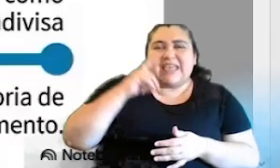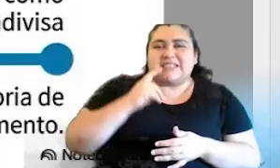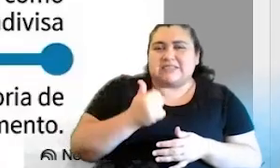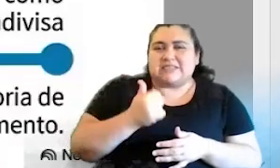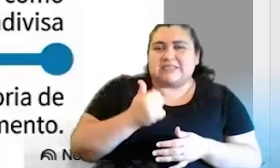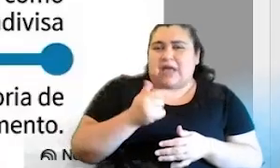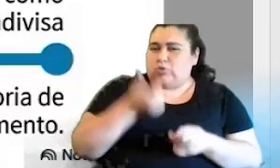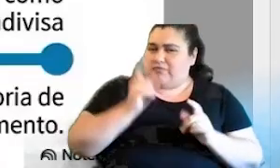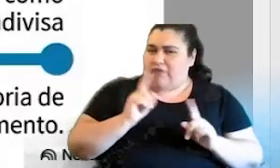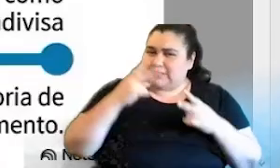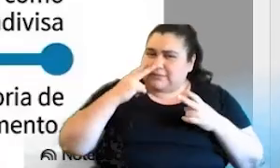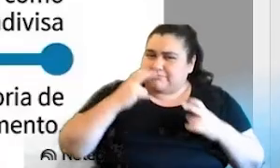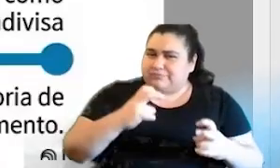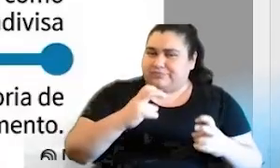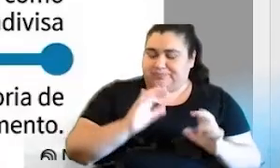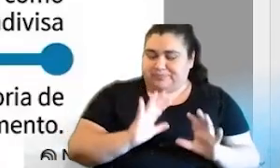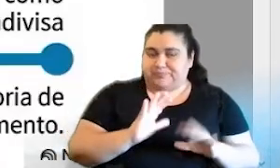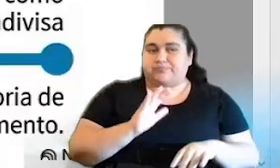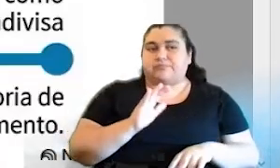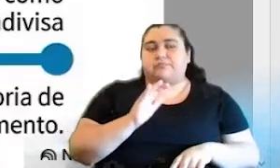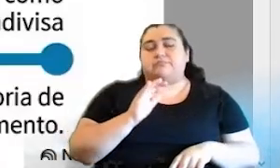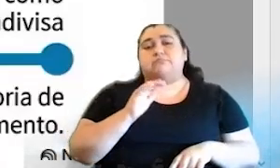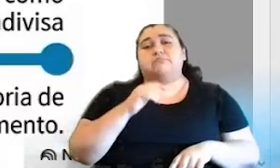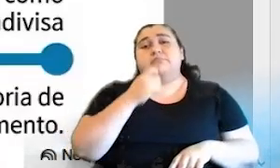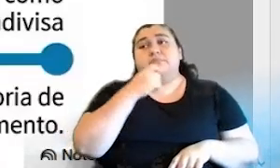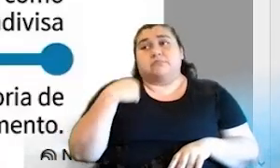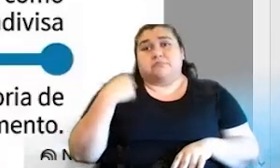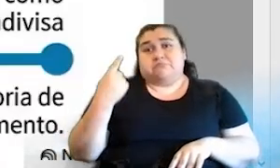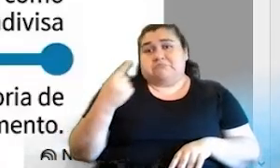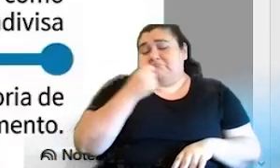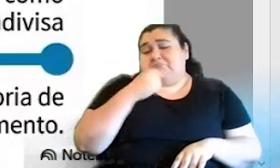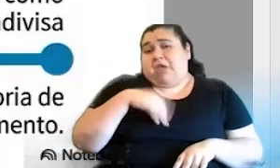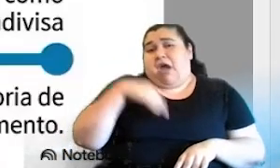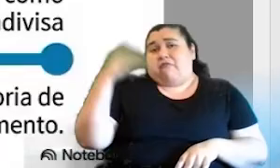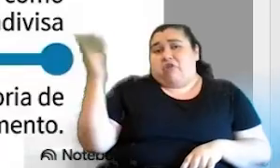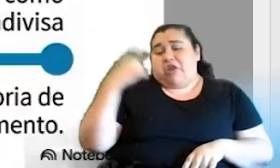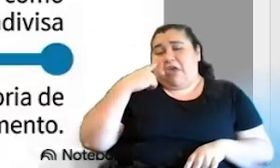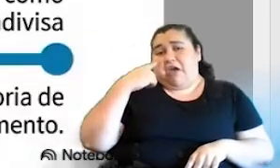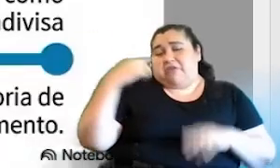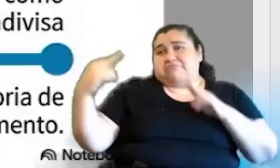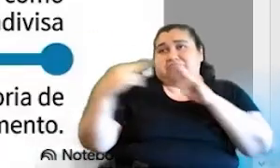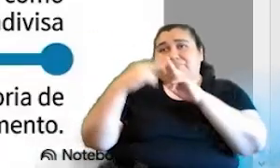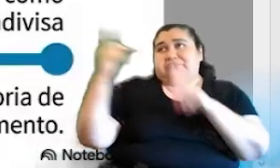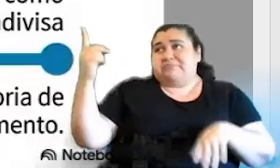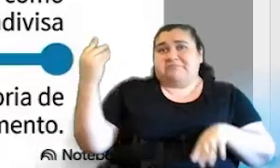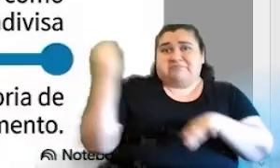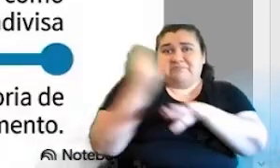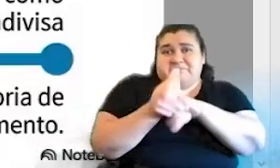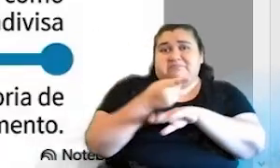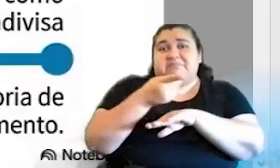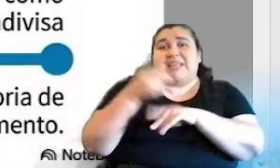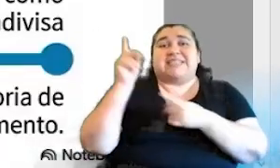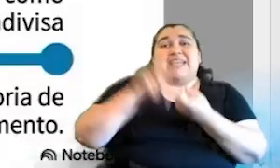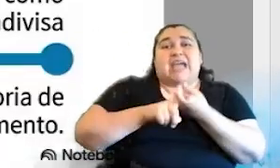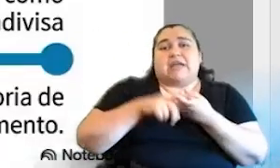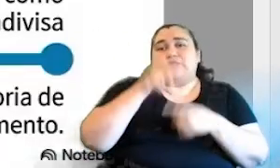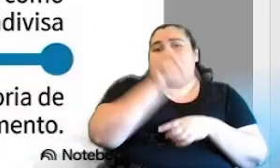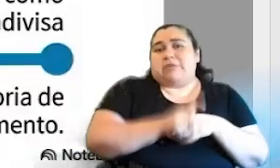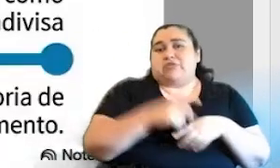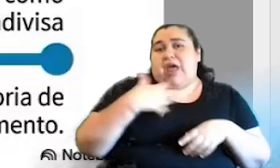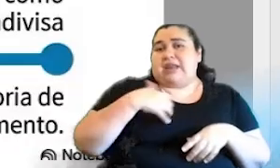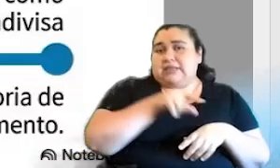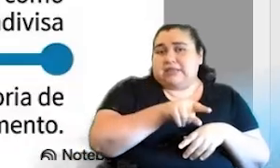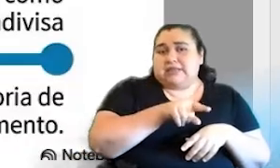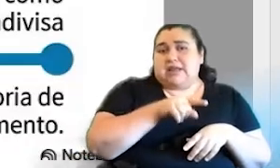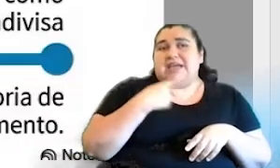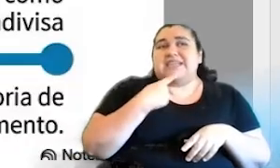Muchas veces, si uno se conoce con una persona en el exterior, esa persona viene y se casa con un ciudadano argentino, no